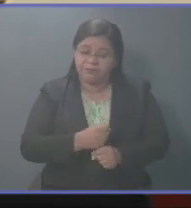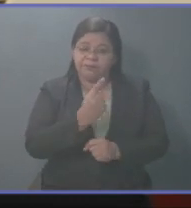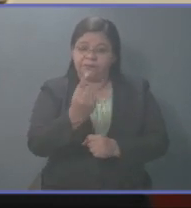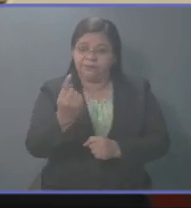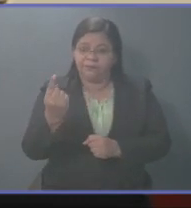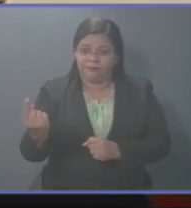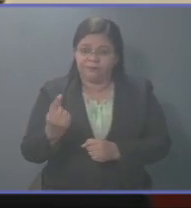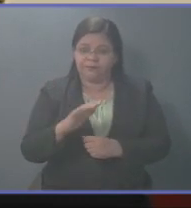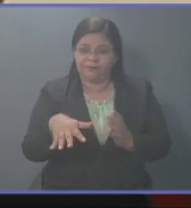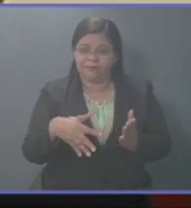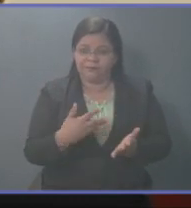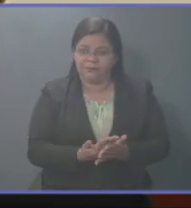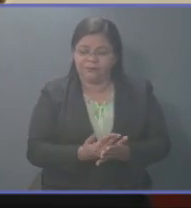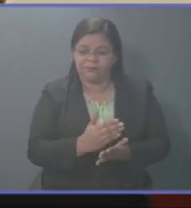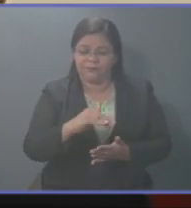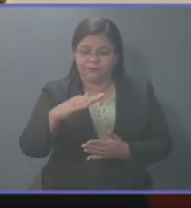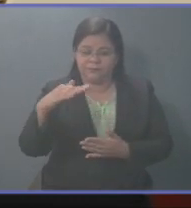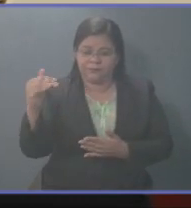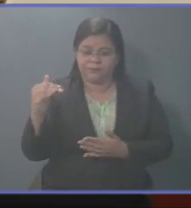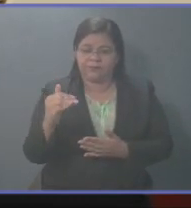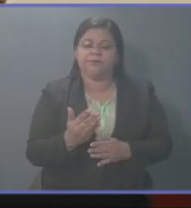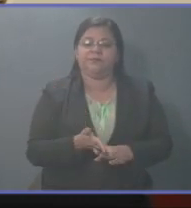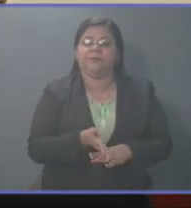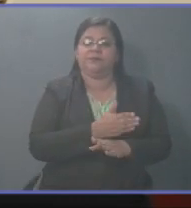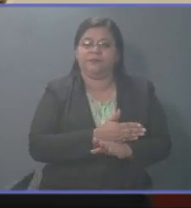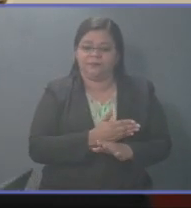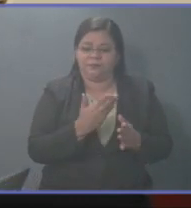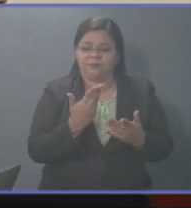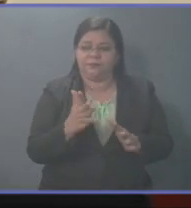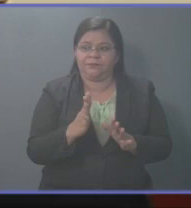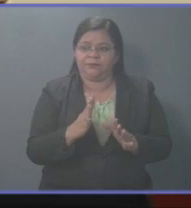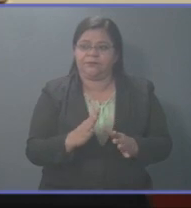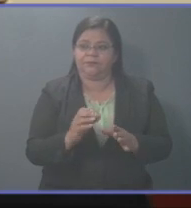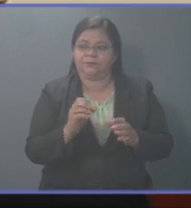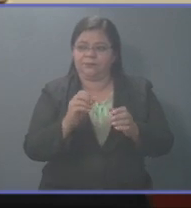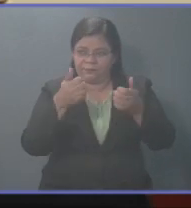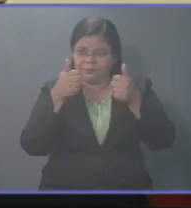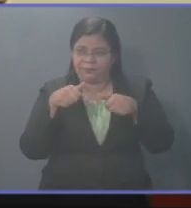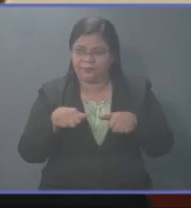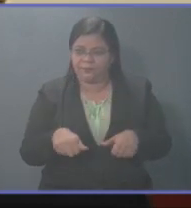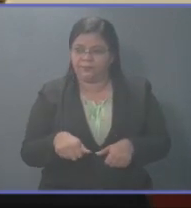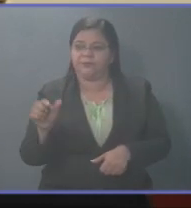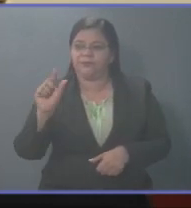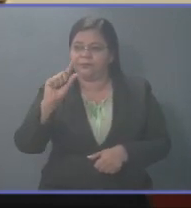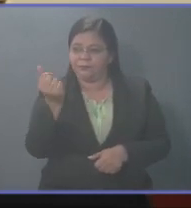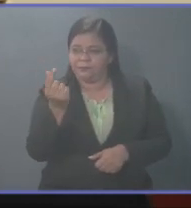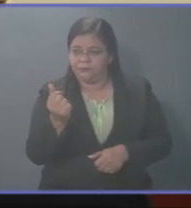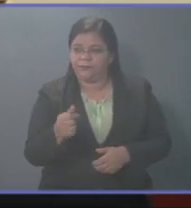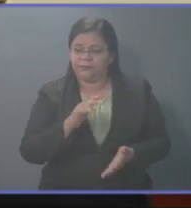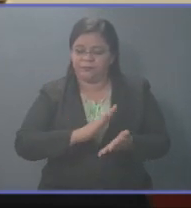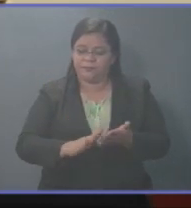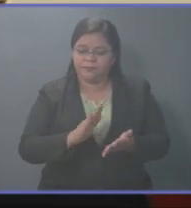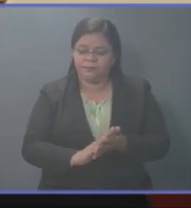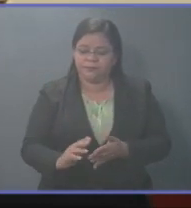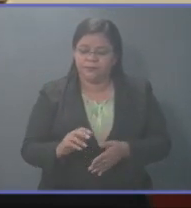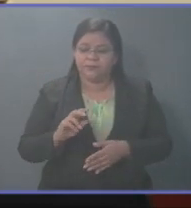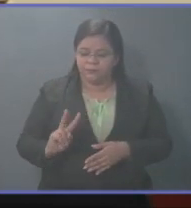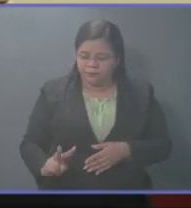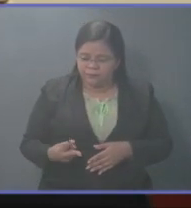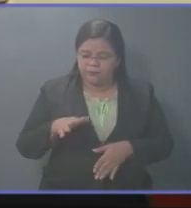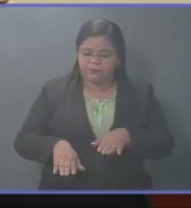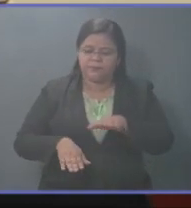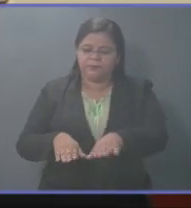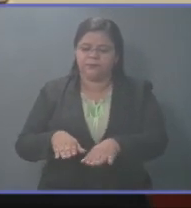a nivel nacional, que fundamentó en su oportunidad la aprobación de un crédito para financiar la fase 2